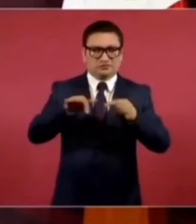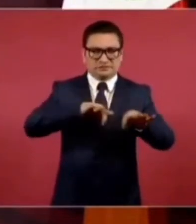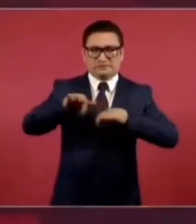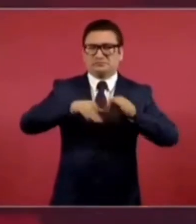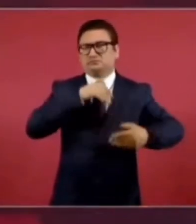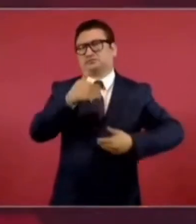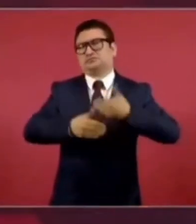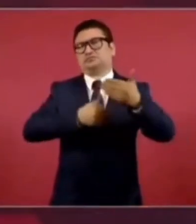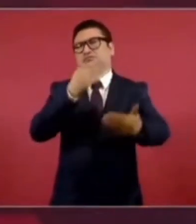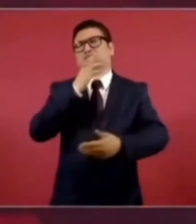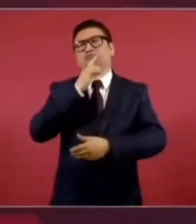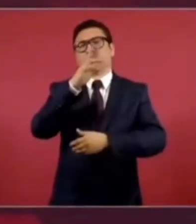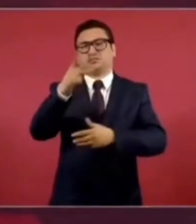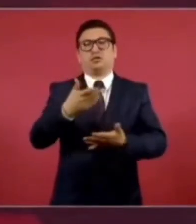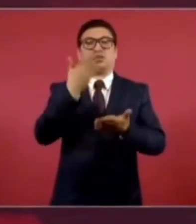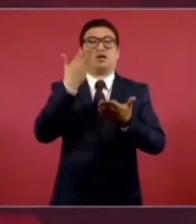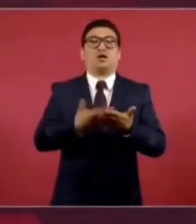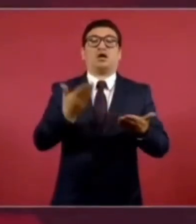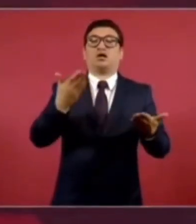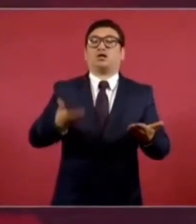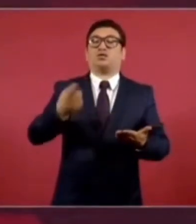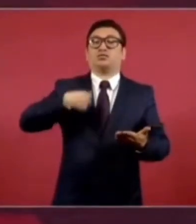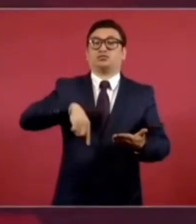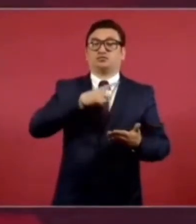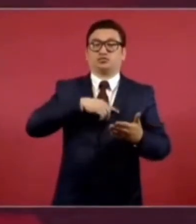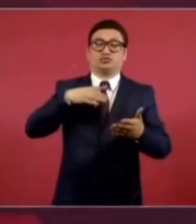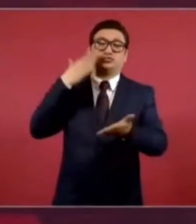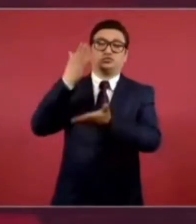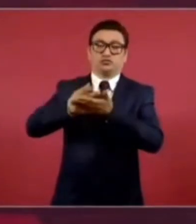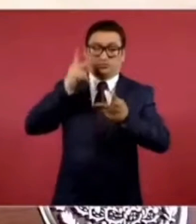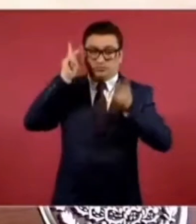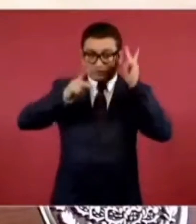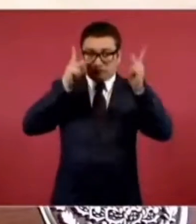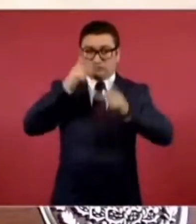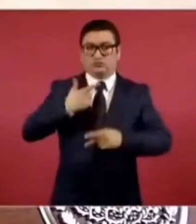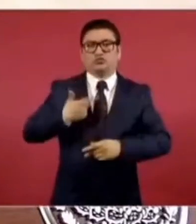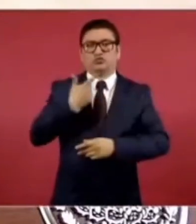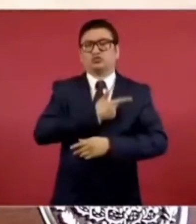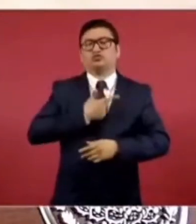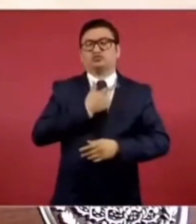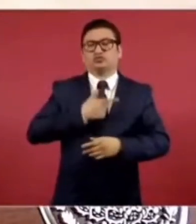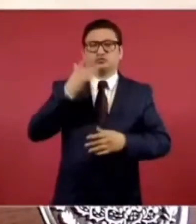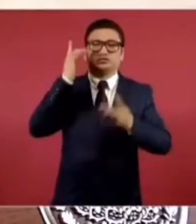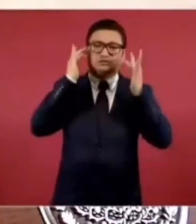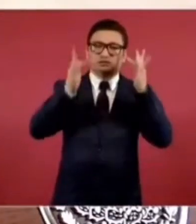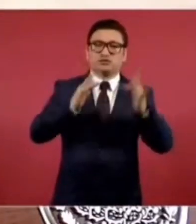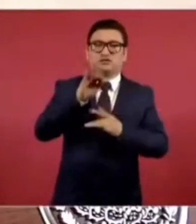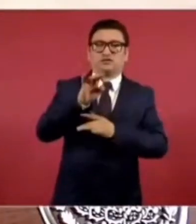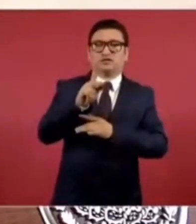adelante ahora que estuvimos me dio mucho gusto ir a San Felipe El Nuevo